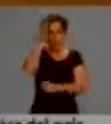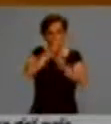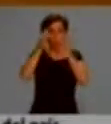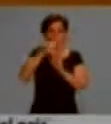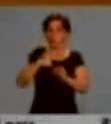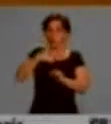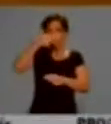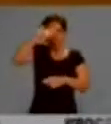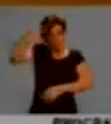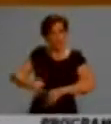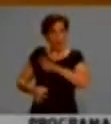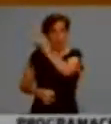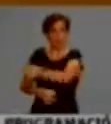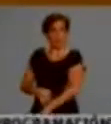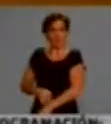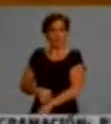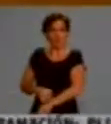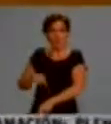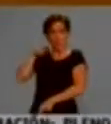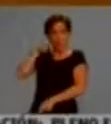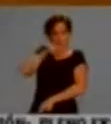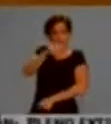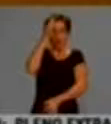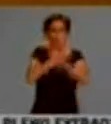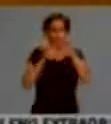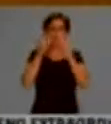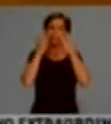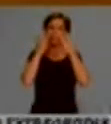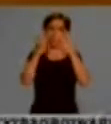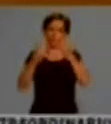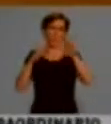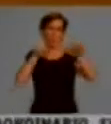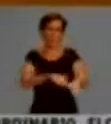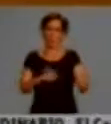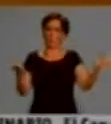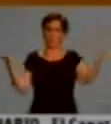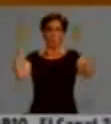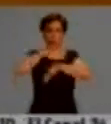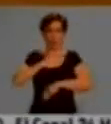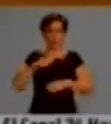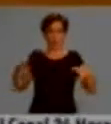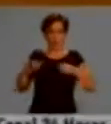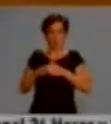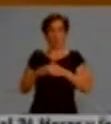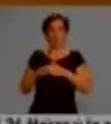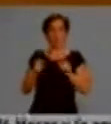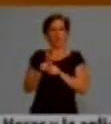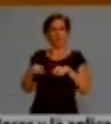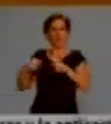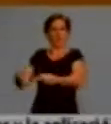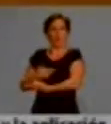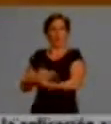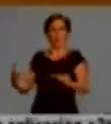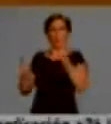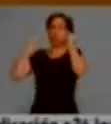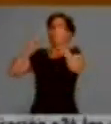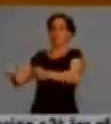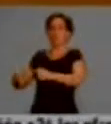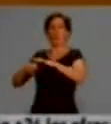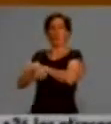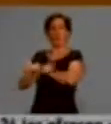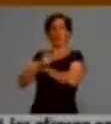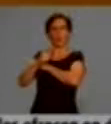Esto, además de revelar una manifiesta deslealtad con el partido que le había encomendado sus cuentas, confiado en